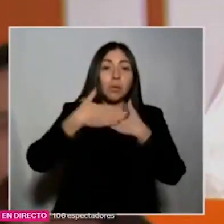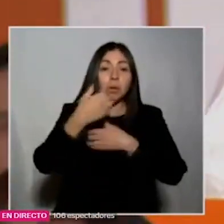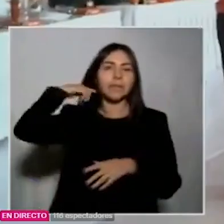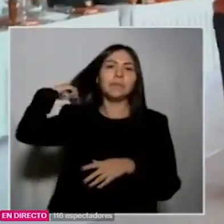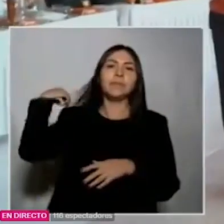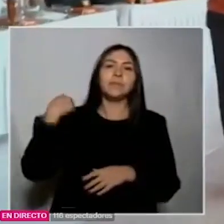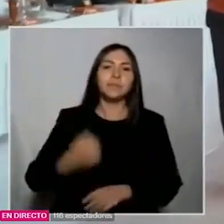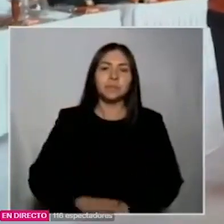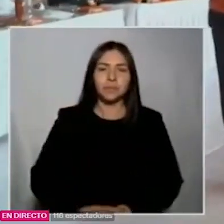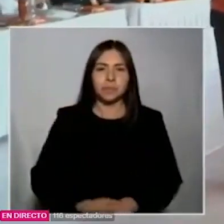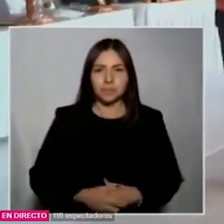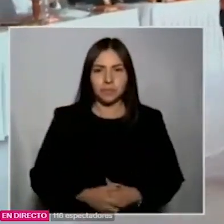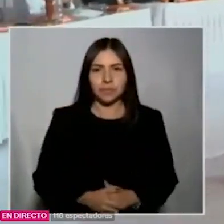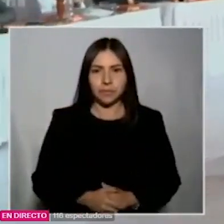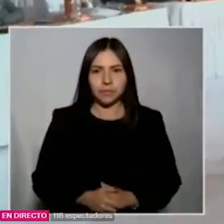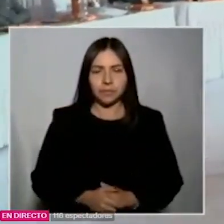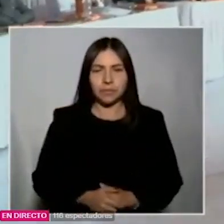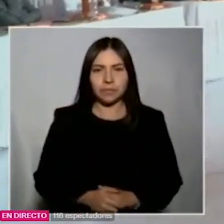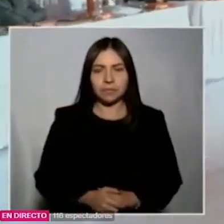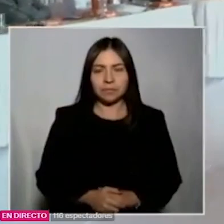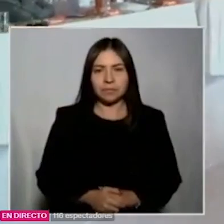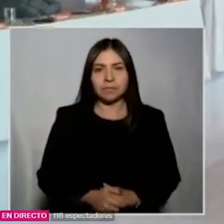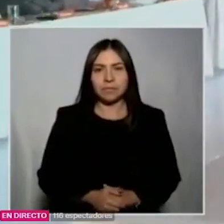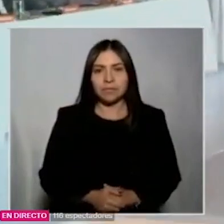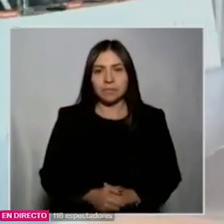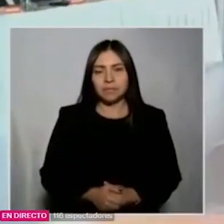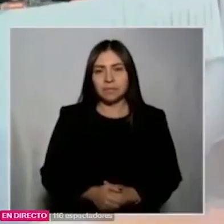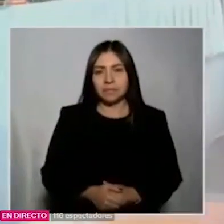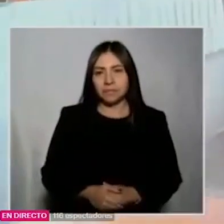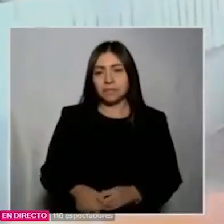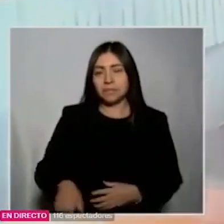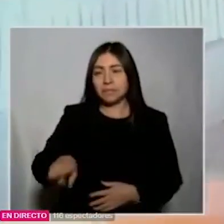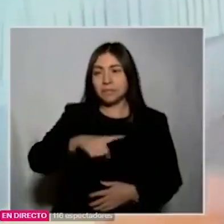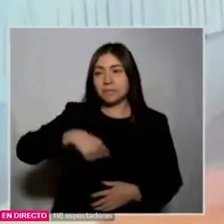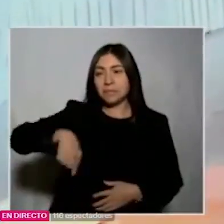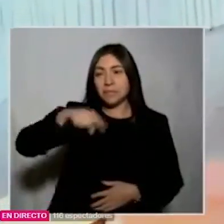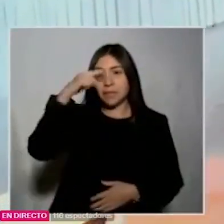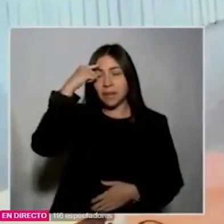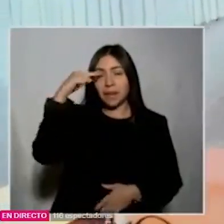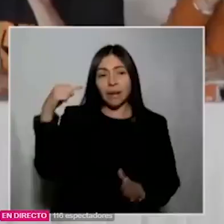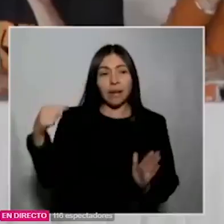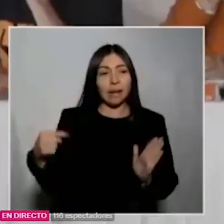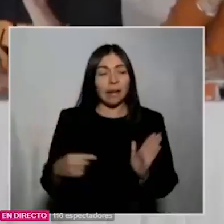2024. Si creen que con lo que hicieron